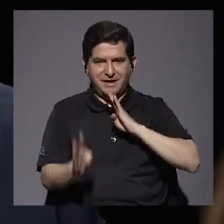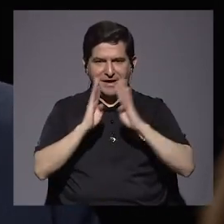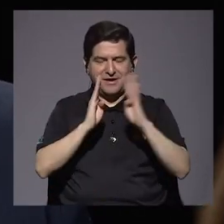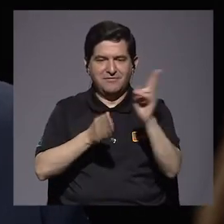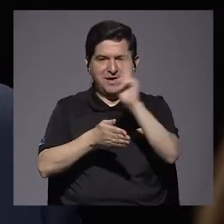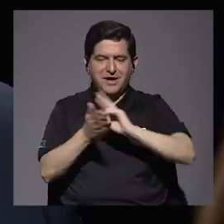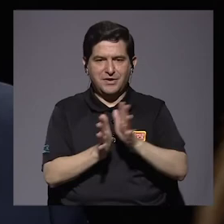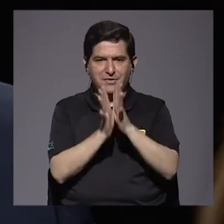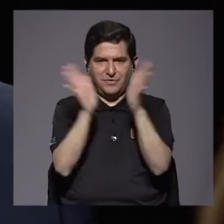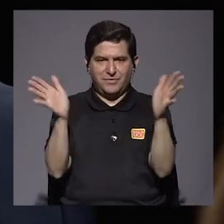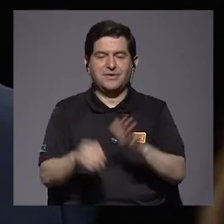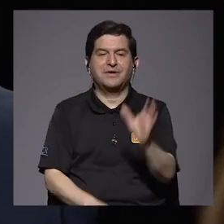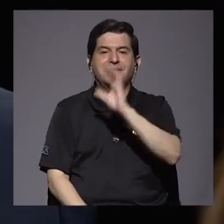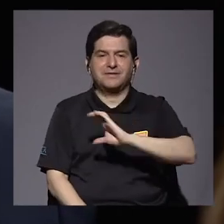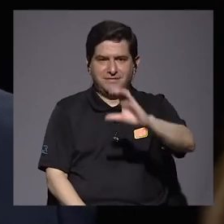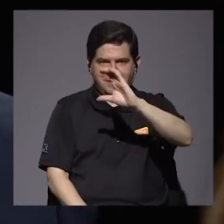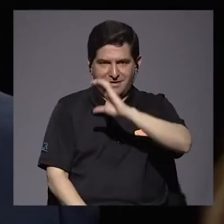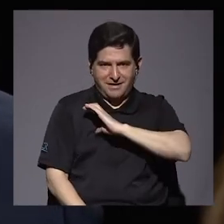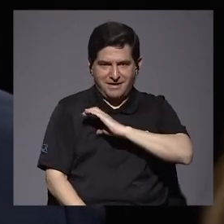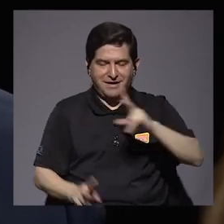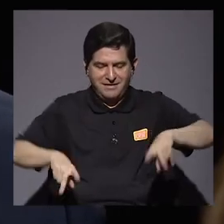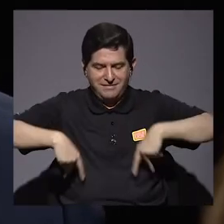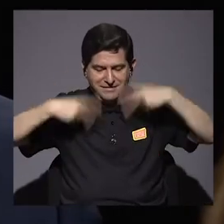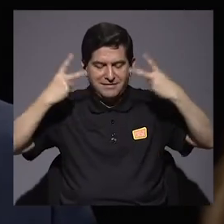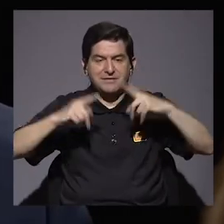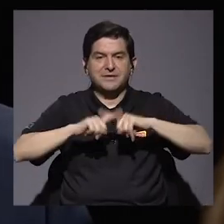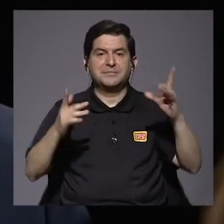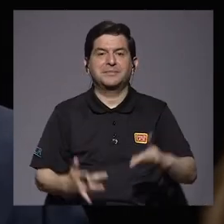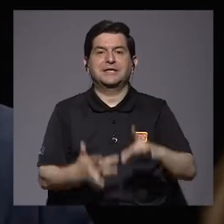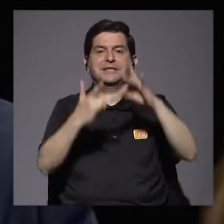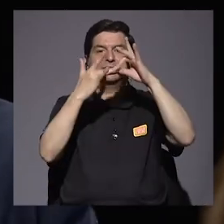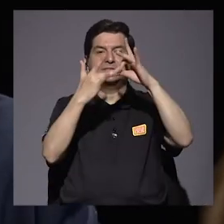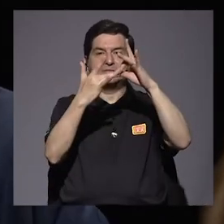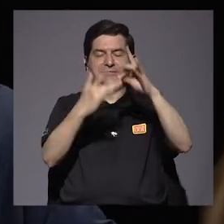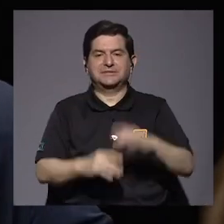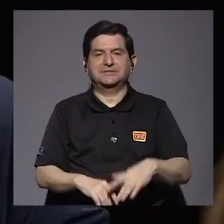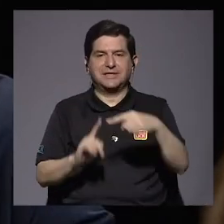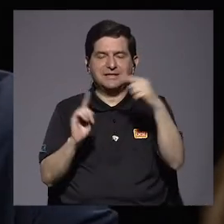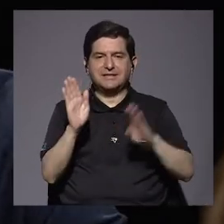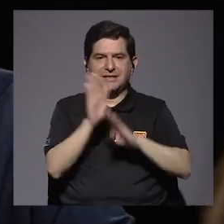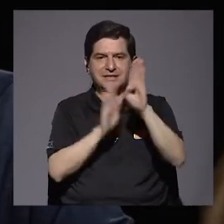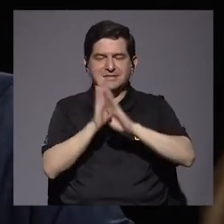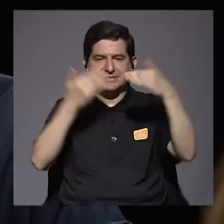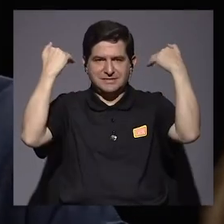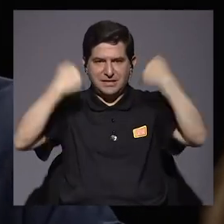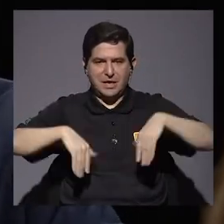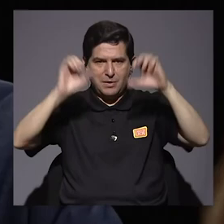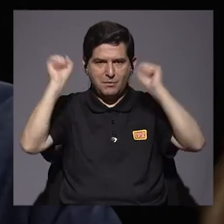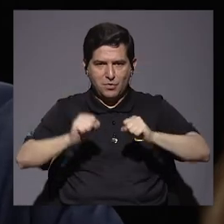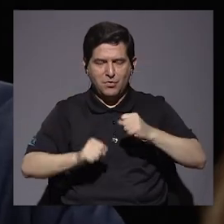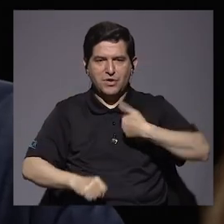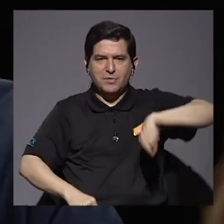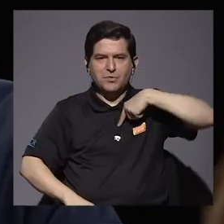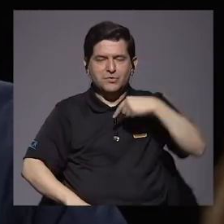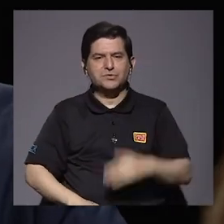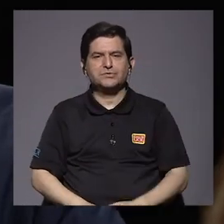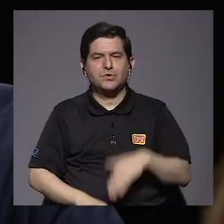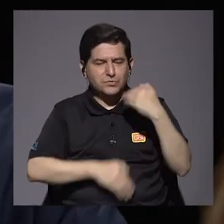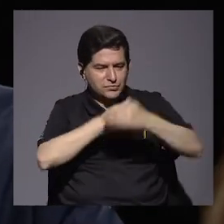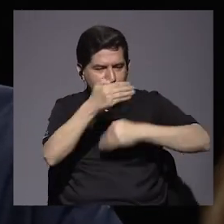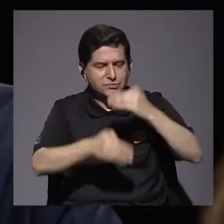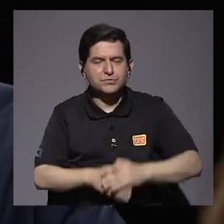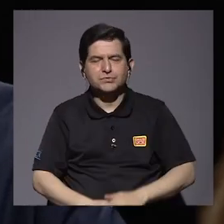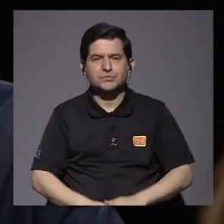de la universidad pública, de la calidad de vida, pero sobre todo cómo desde el desarrollo humano podemos gestar un